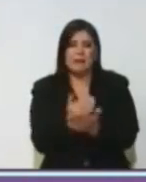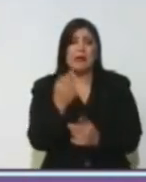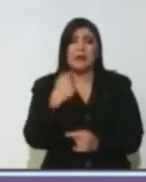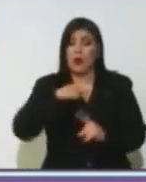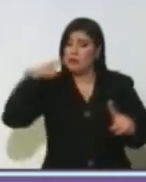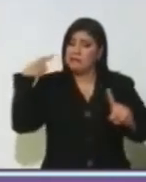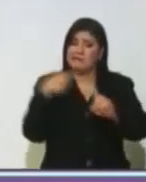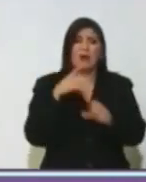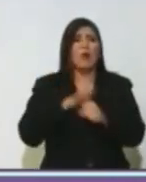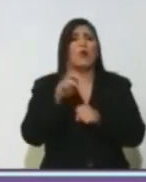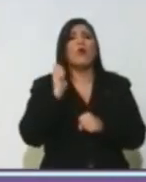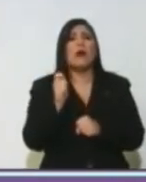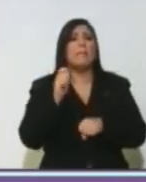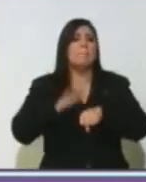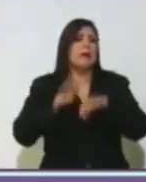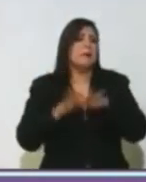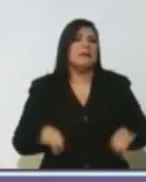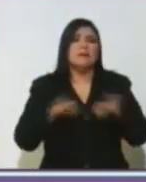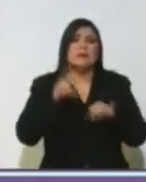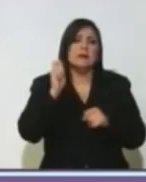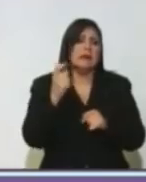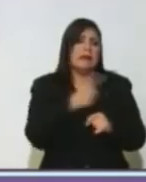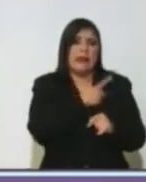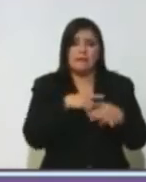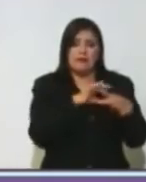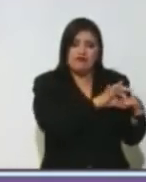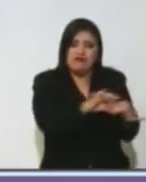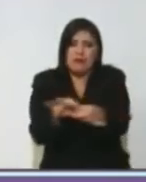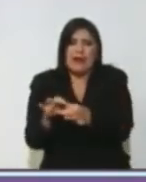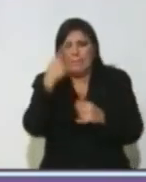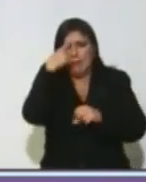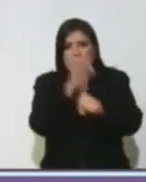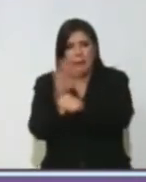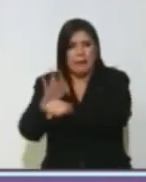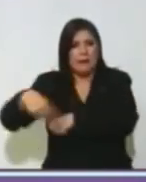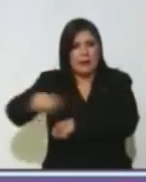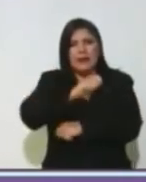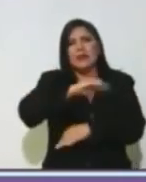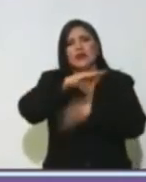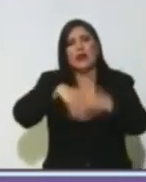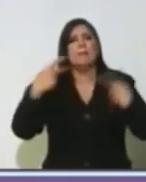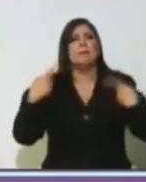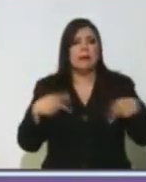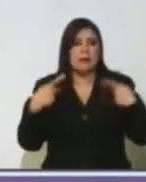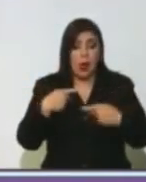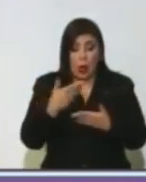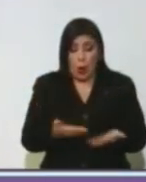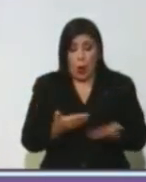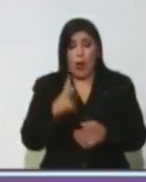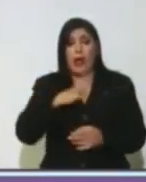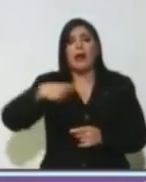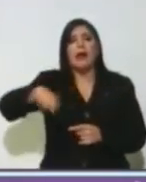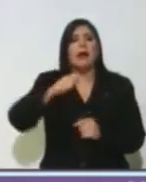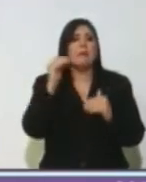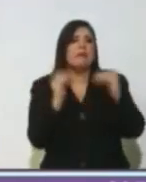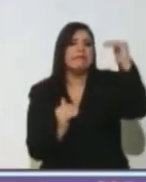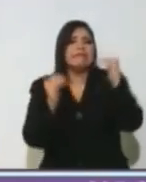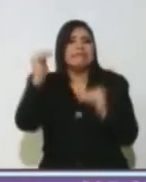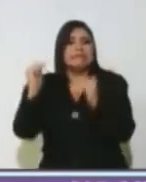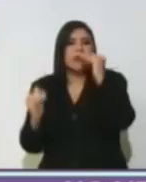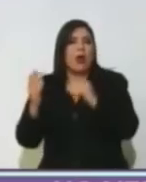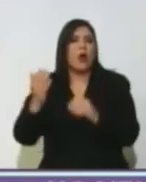es la colectividad necesitamos beneficiar a todos los ciudadanos que se encuentran en una absoluta desigualdad de oportunidades